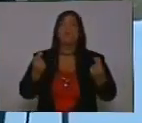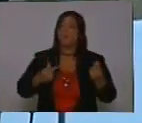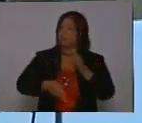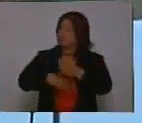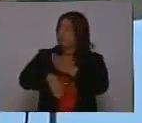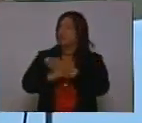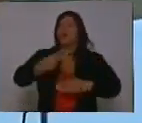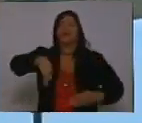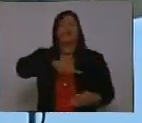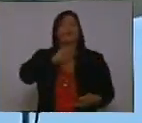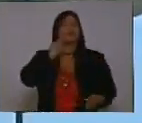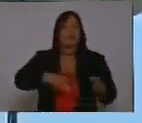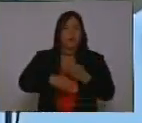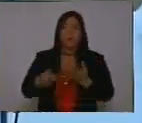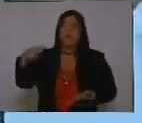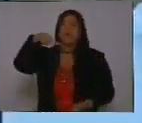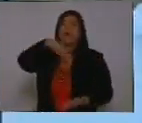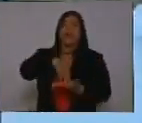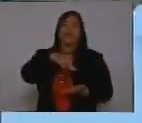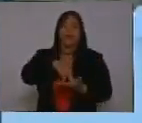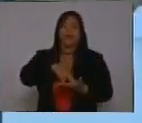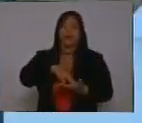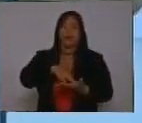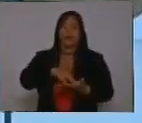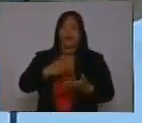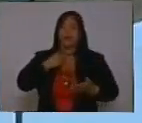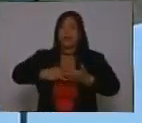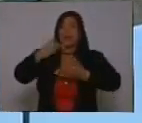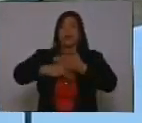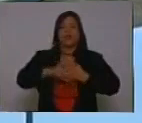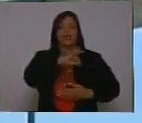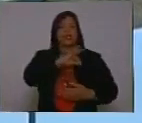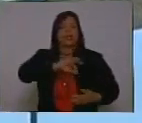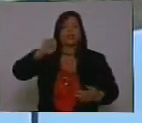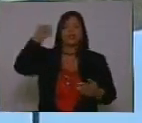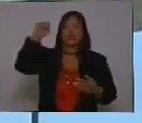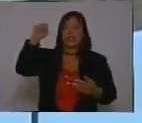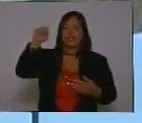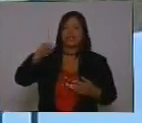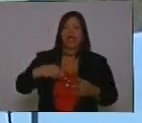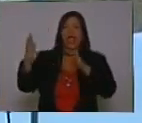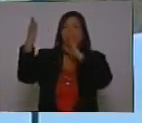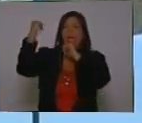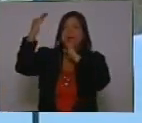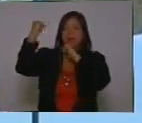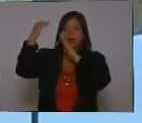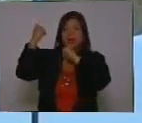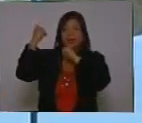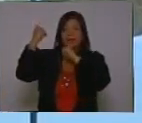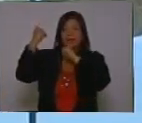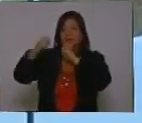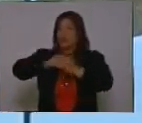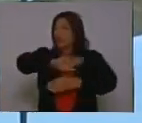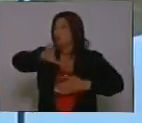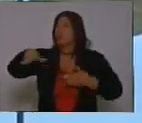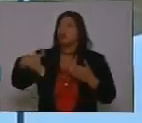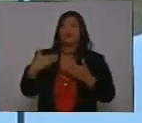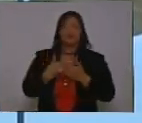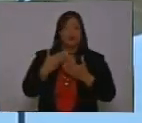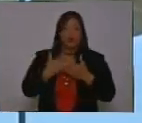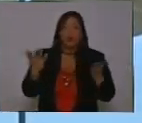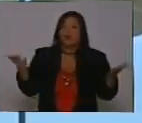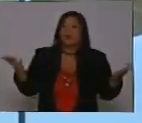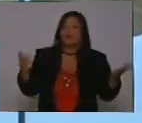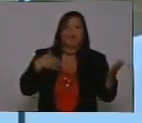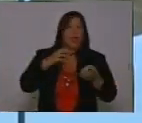y nosotras nos levantaremos con ese proyecto socialista, con la esperanza, con todo, pues, obviamente,